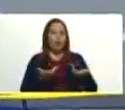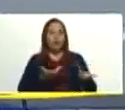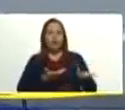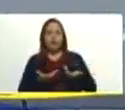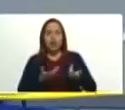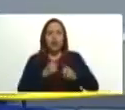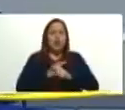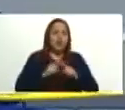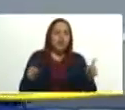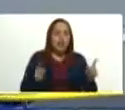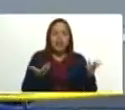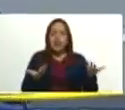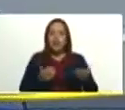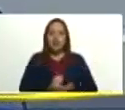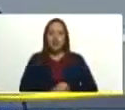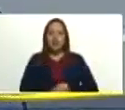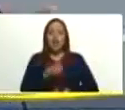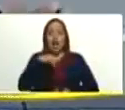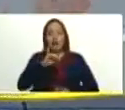distinto, diferente,